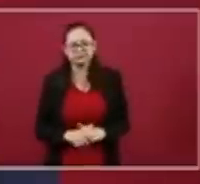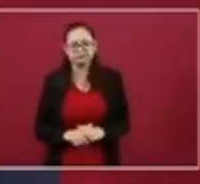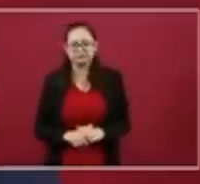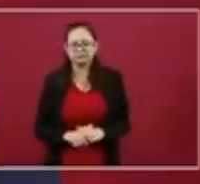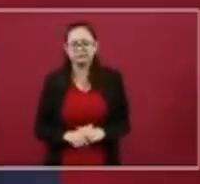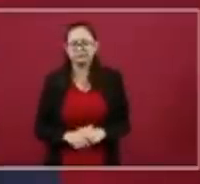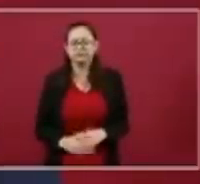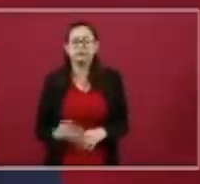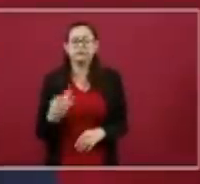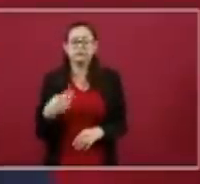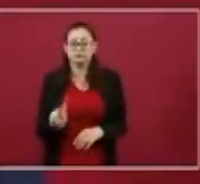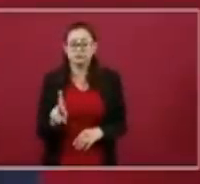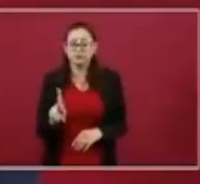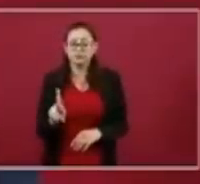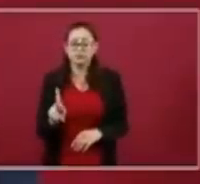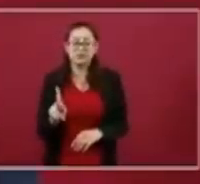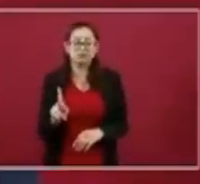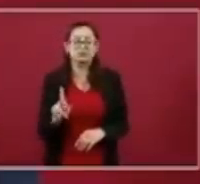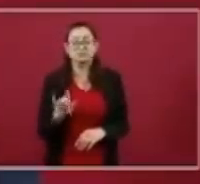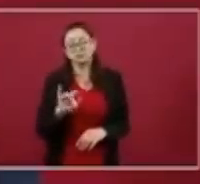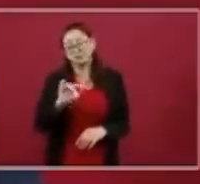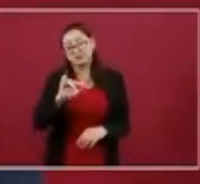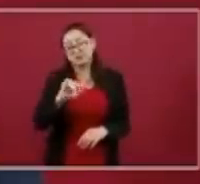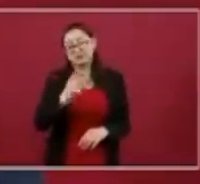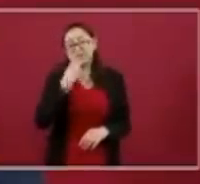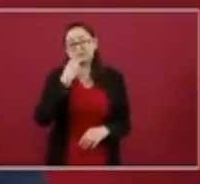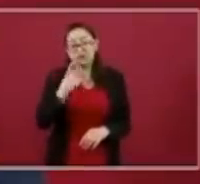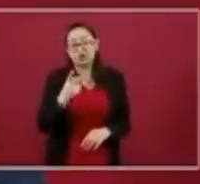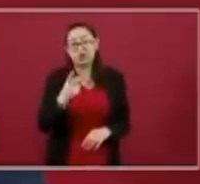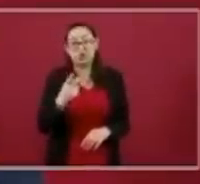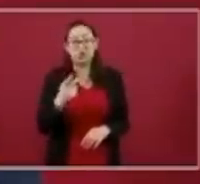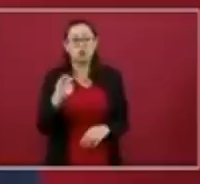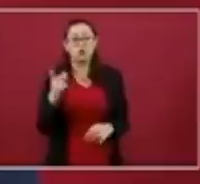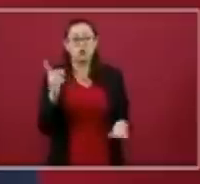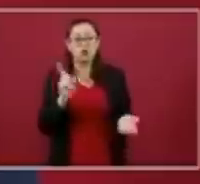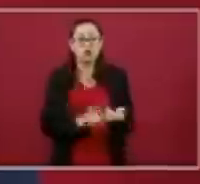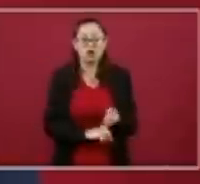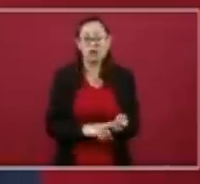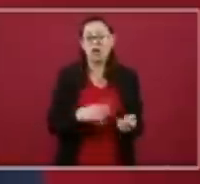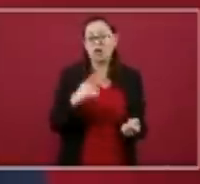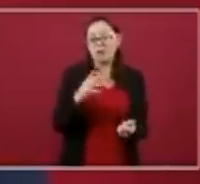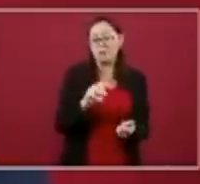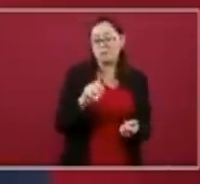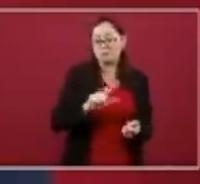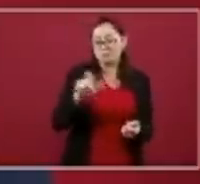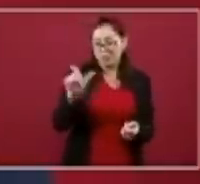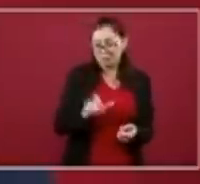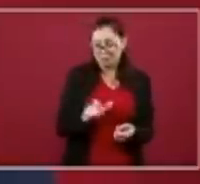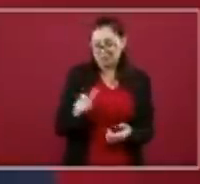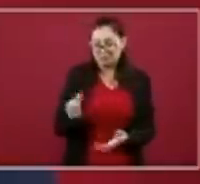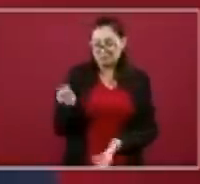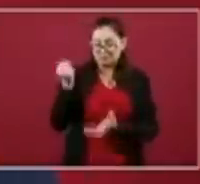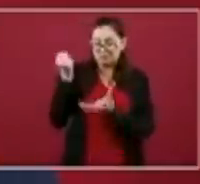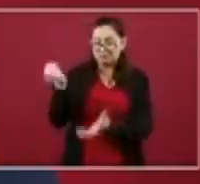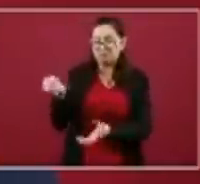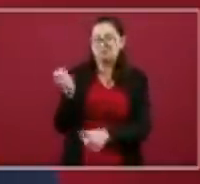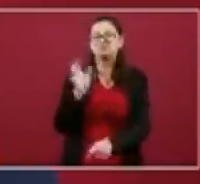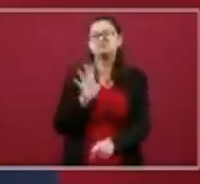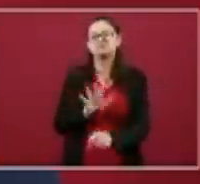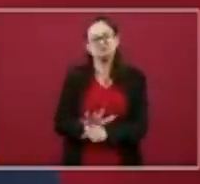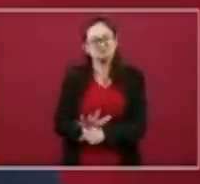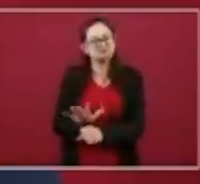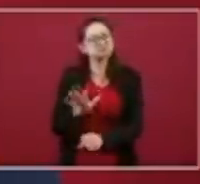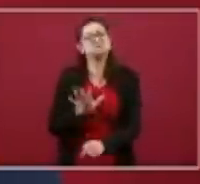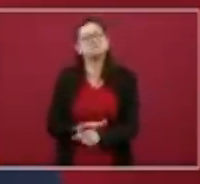pero tengo que decir que Pemex tiene recursos suficientes.